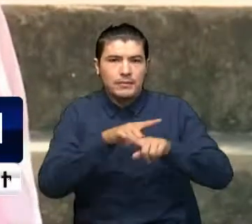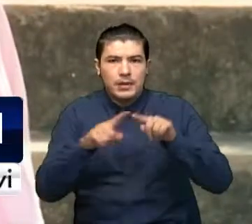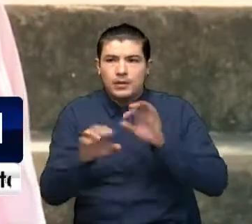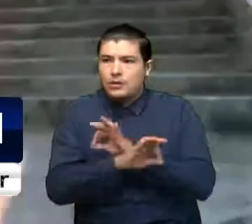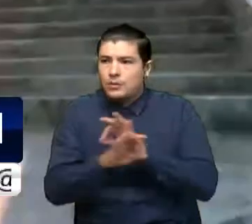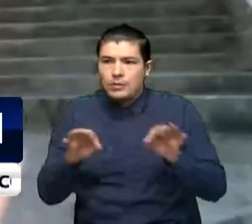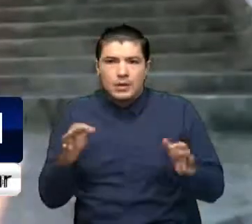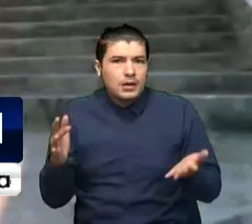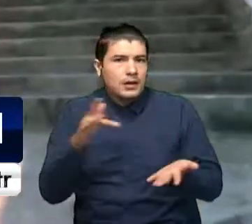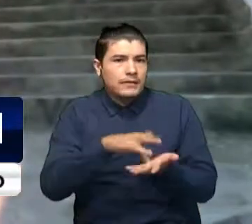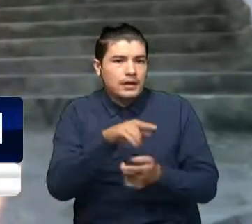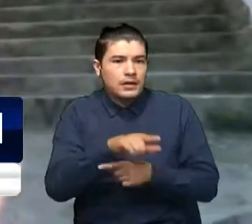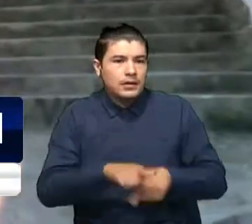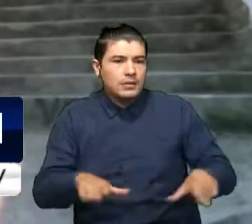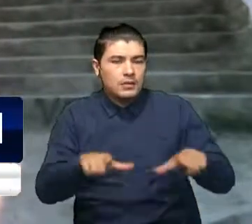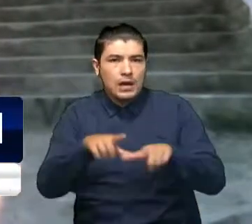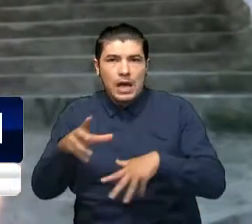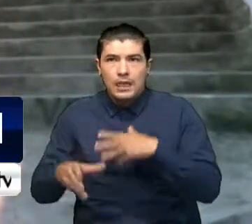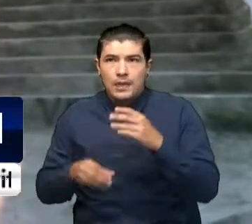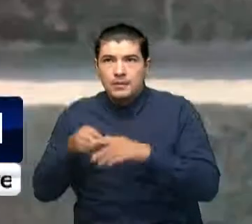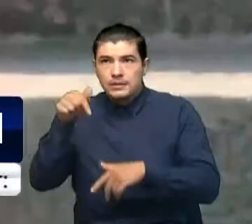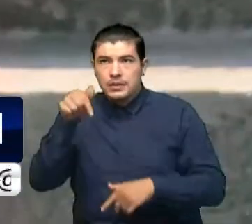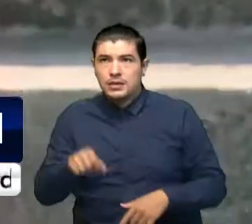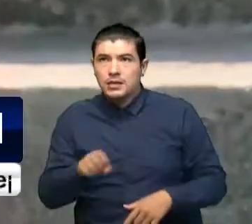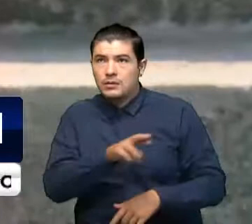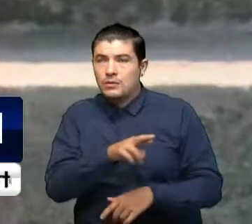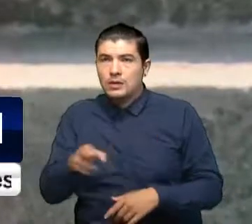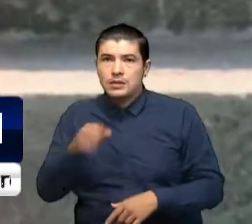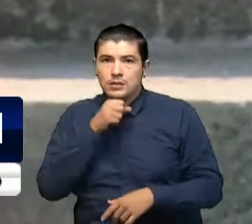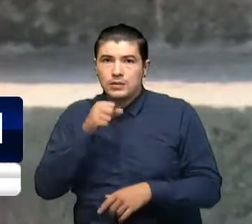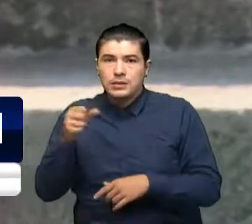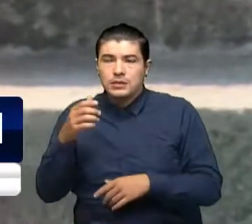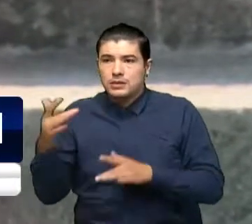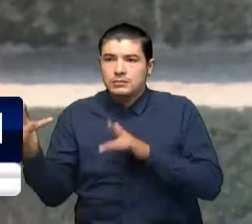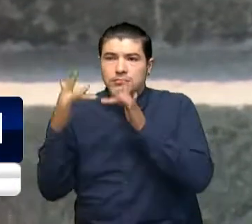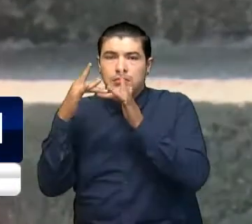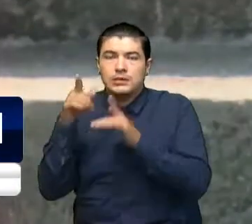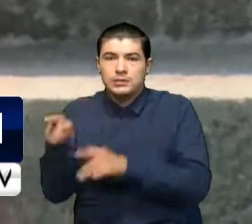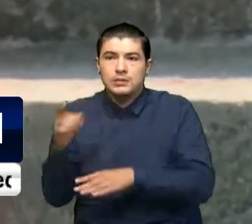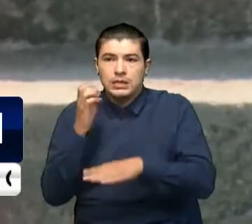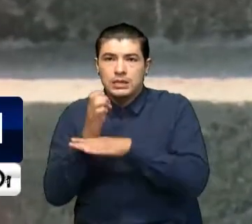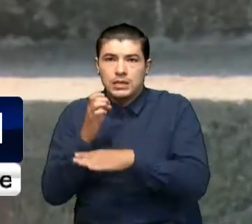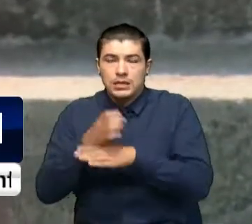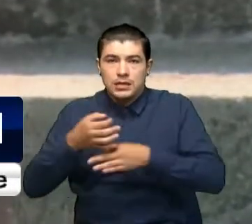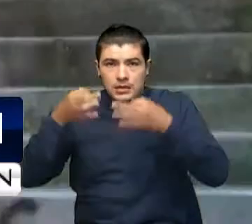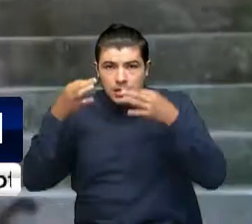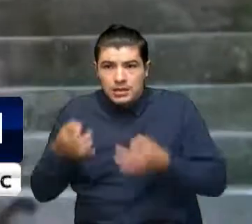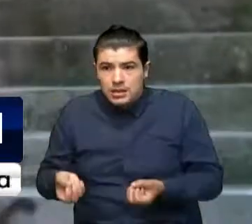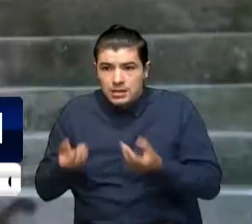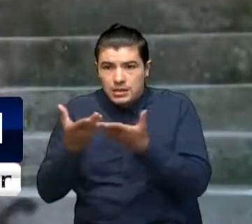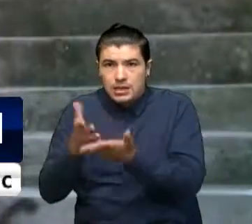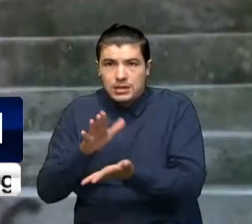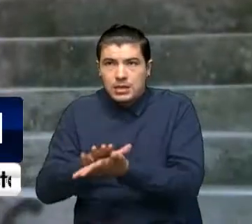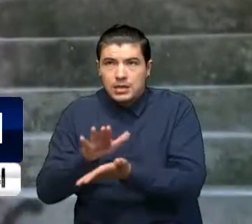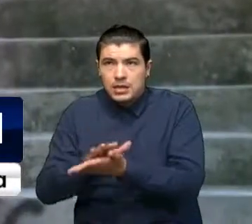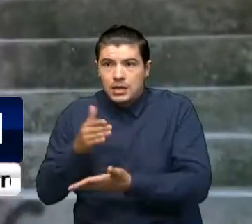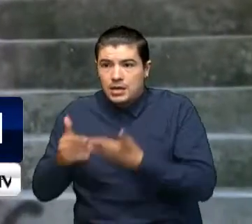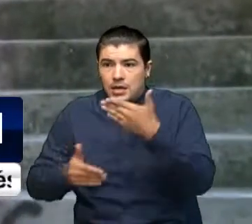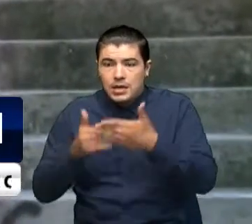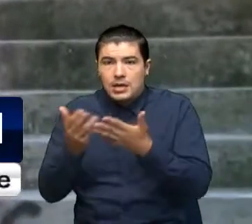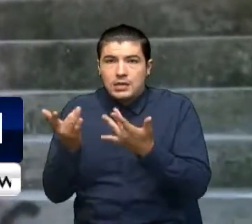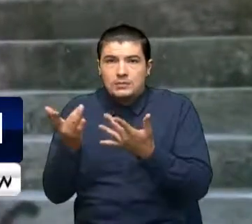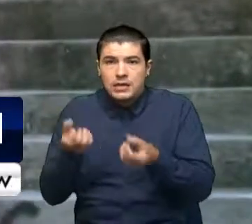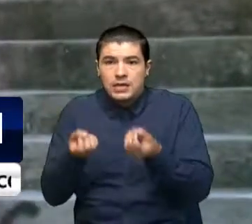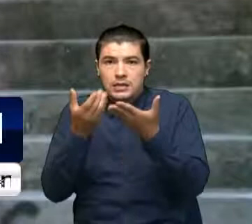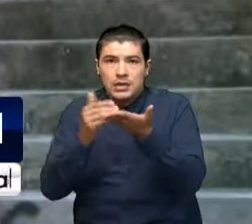estuvieron sin embargo oriente noticias contacto con la entidad en cuestión la cual dio un parte de tranquilidad y espera resolver